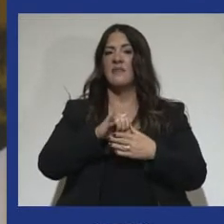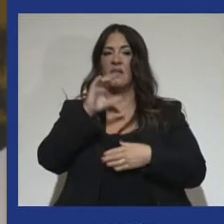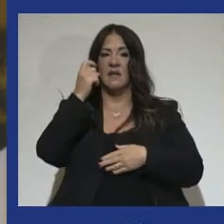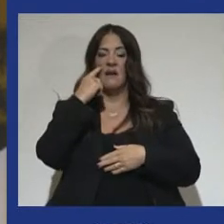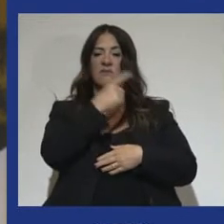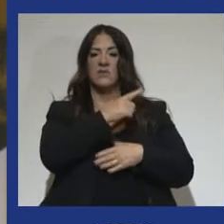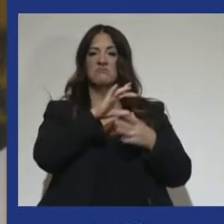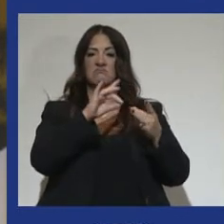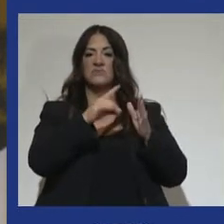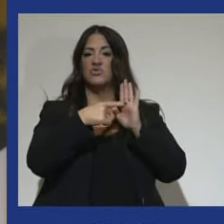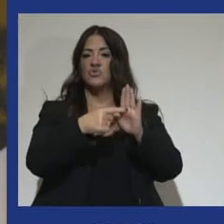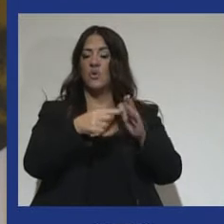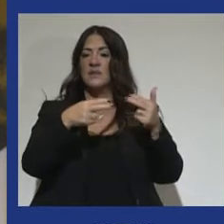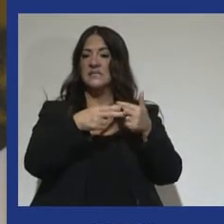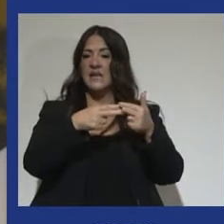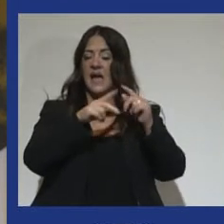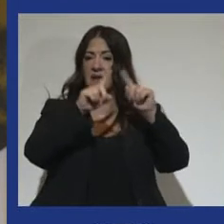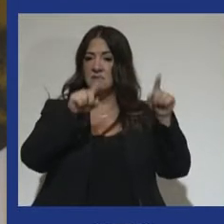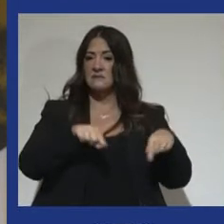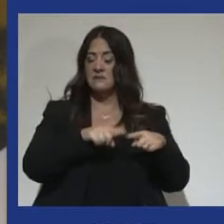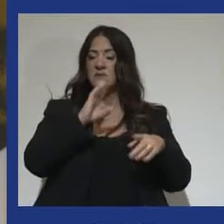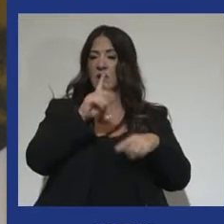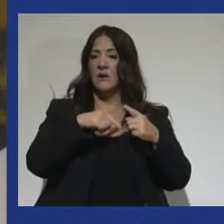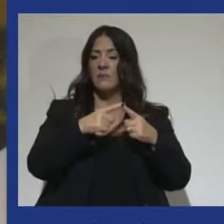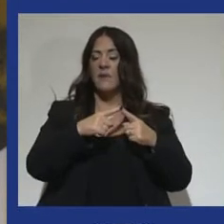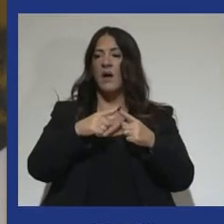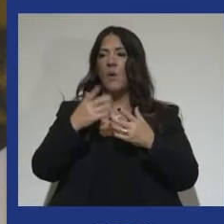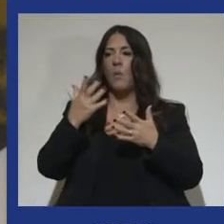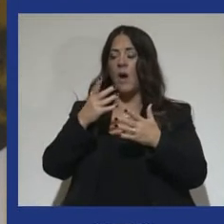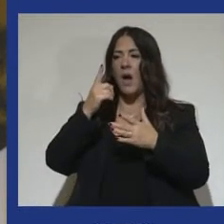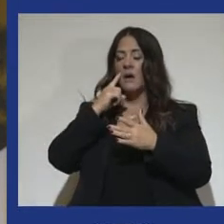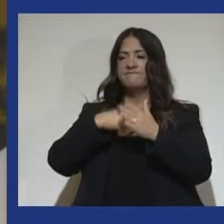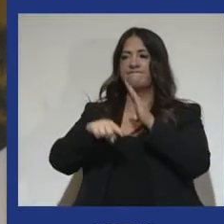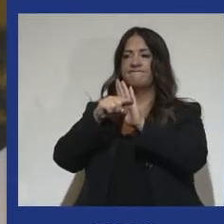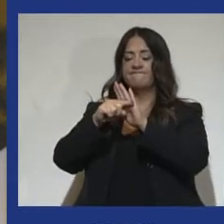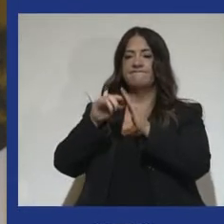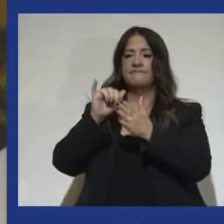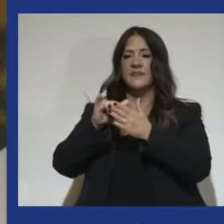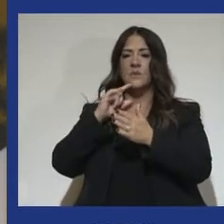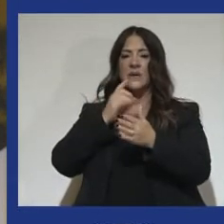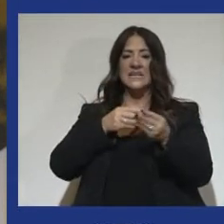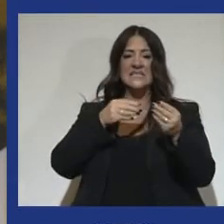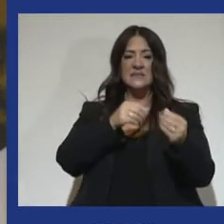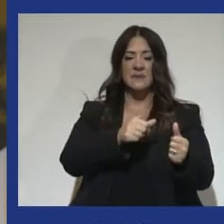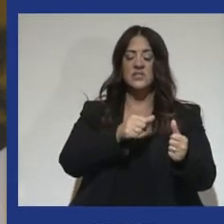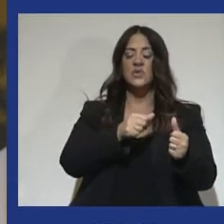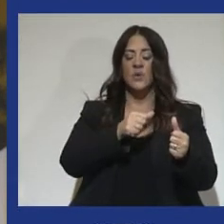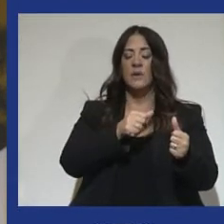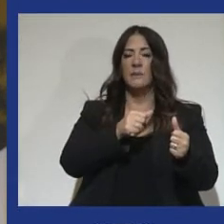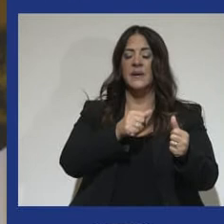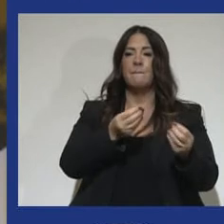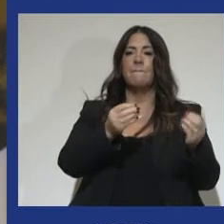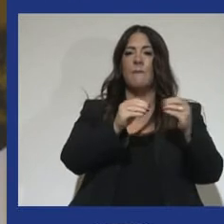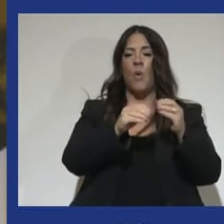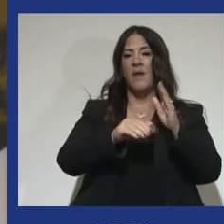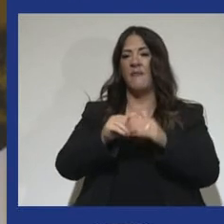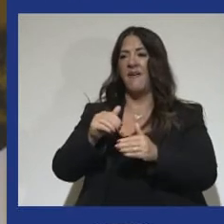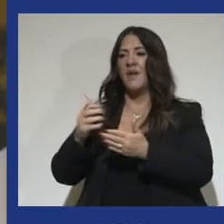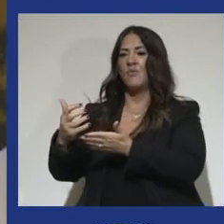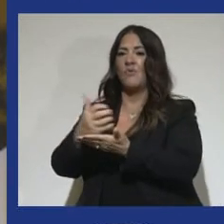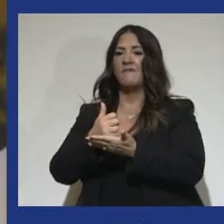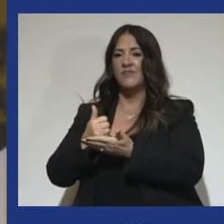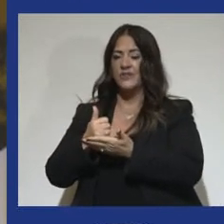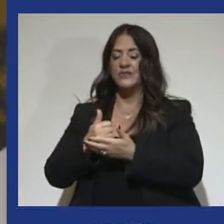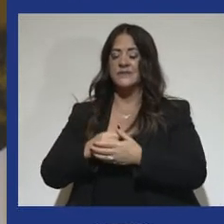de una sola vez el gobernador presentó la transparencia que con los déficits presupuestales esperamos que estos gastos serán mayores a los ingresos